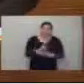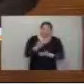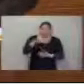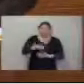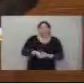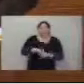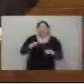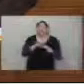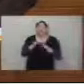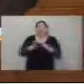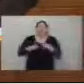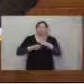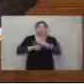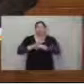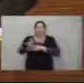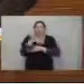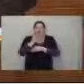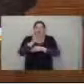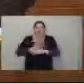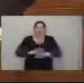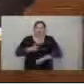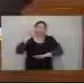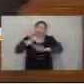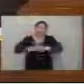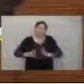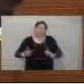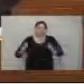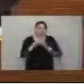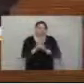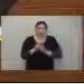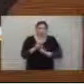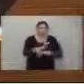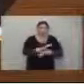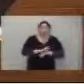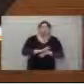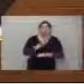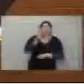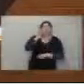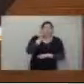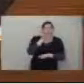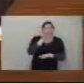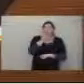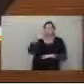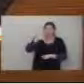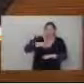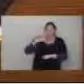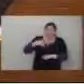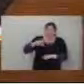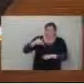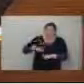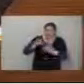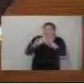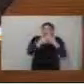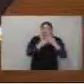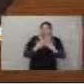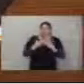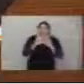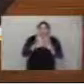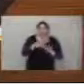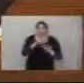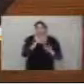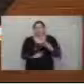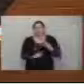plazo. Y aunque se trata de una primera aproximación, la consejera ha señalado aquí también que el estudio recoge algunas disfunciones y